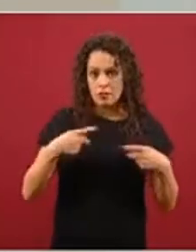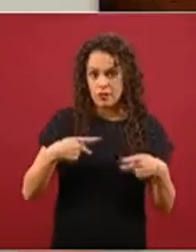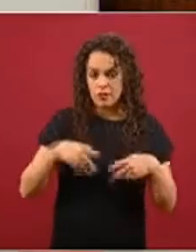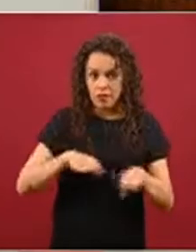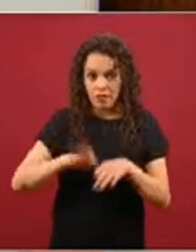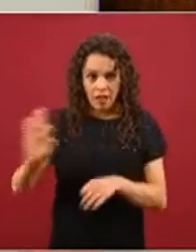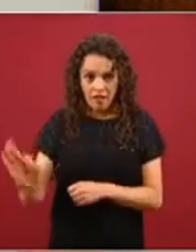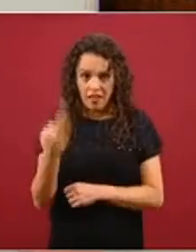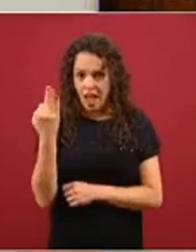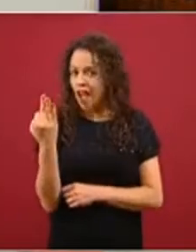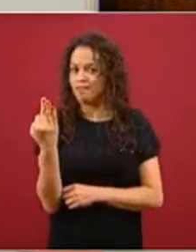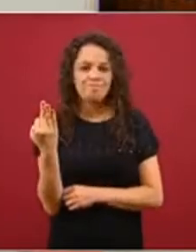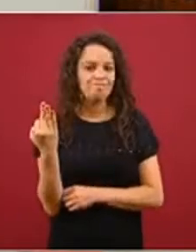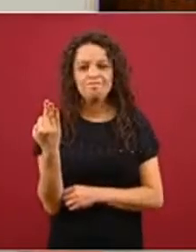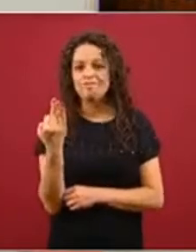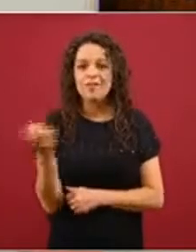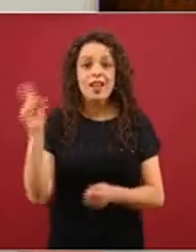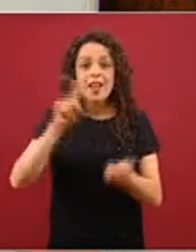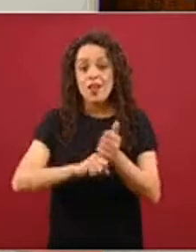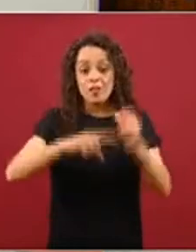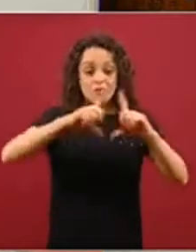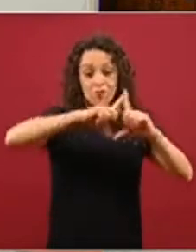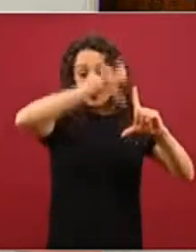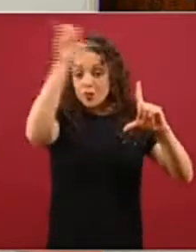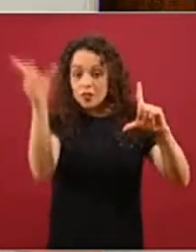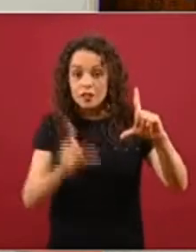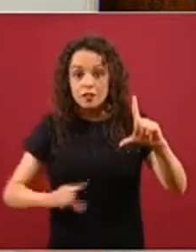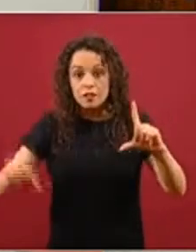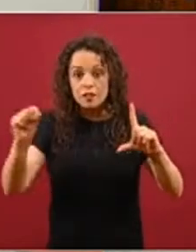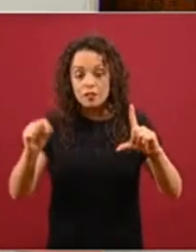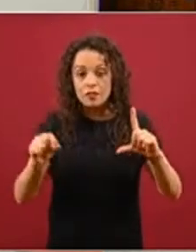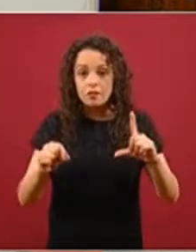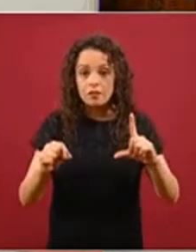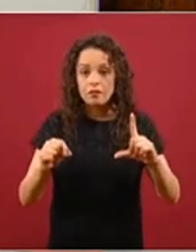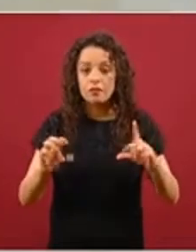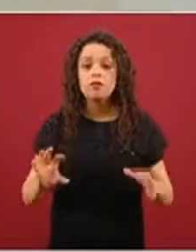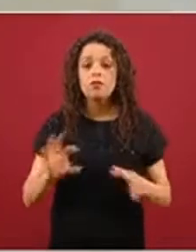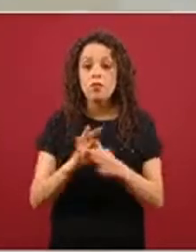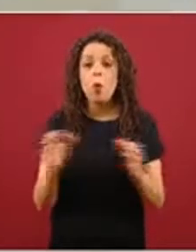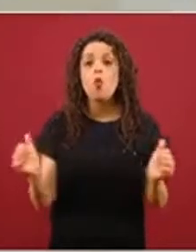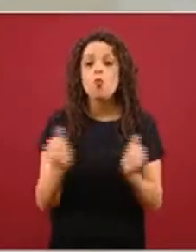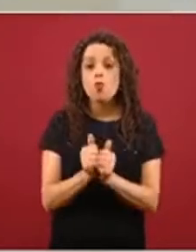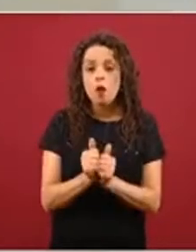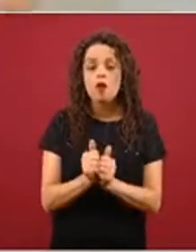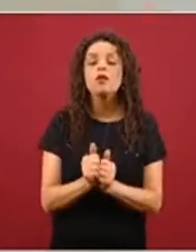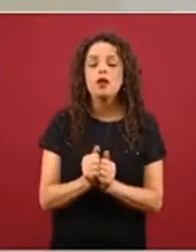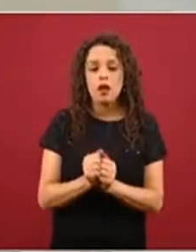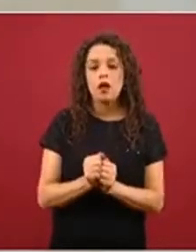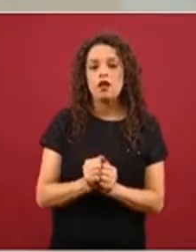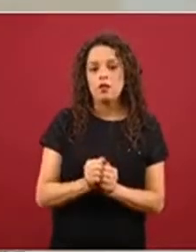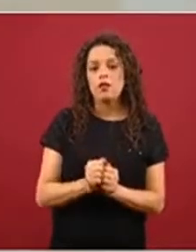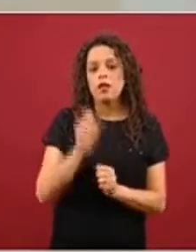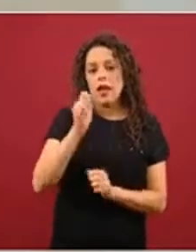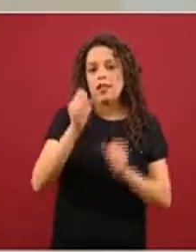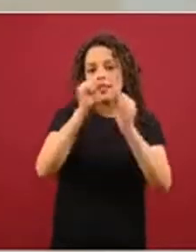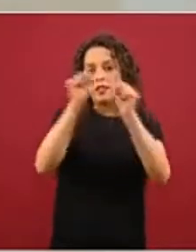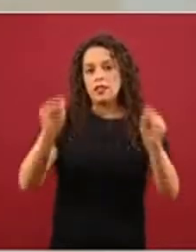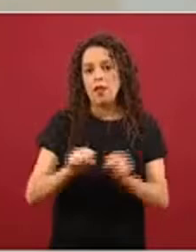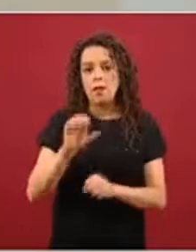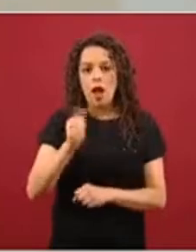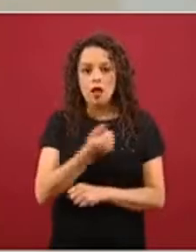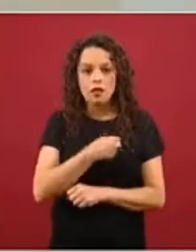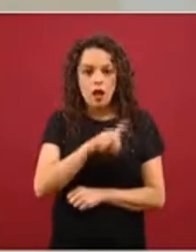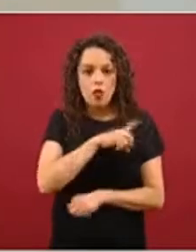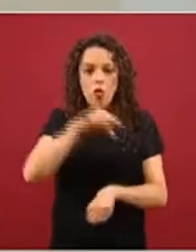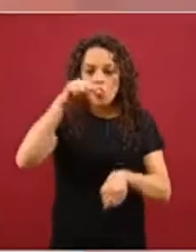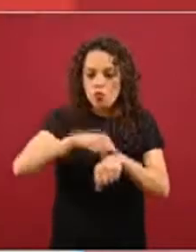aquí, es la información que genera el país a través de su Sistema Nacional de Salud. médicos y médicas que están en cada rincón